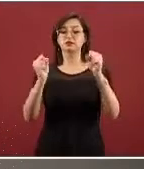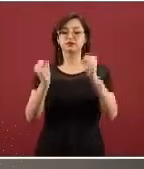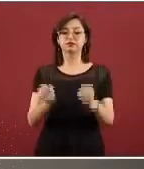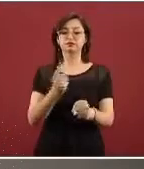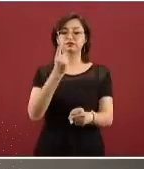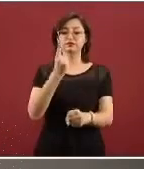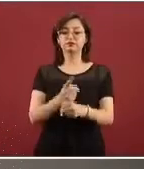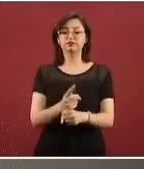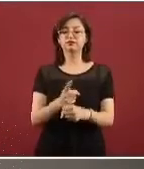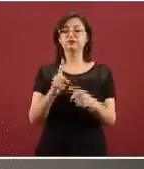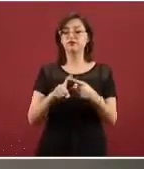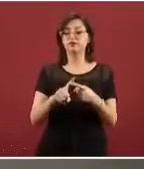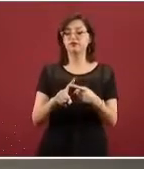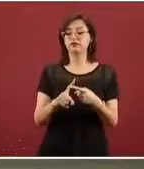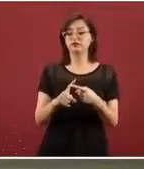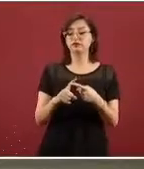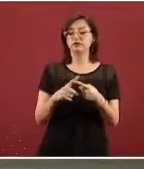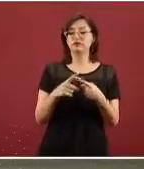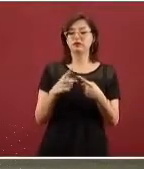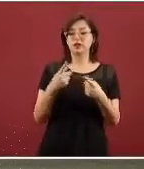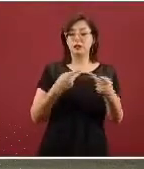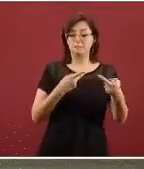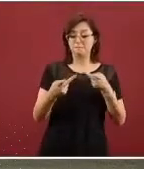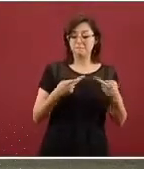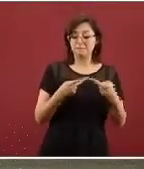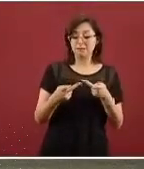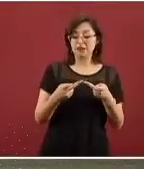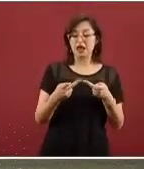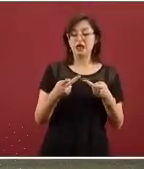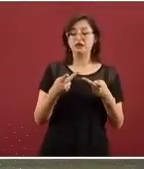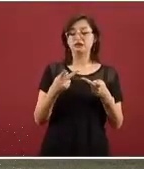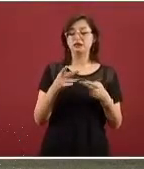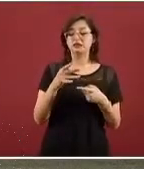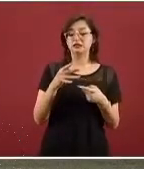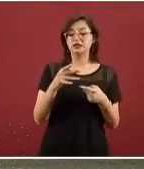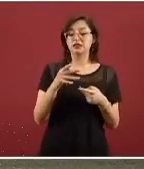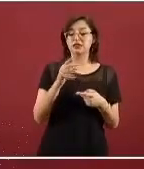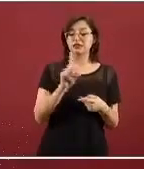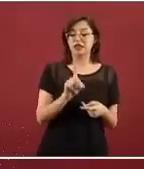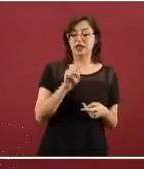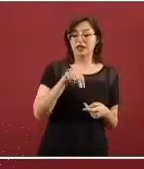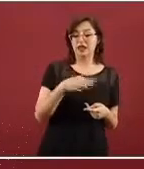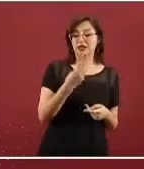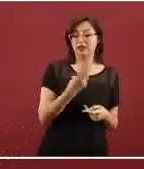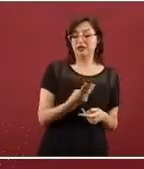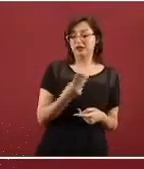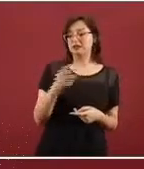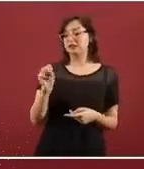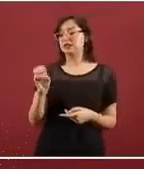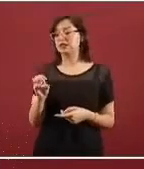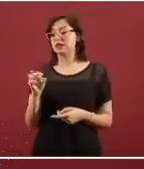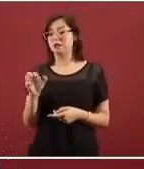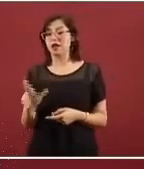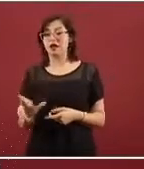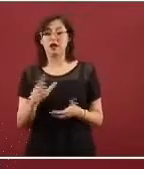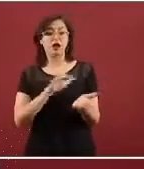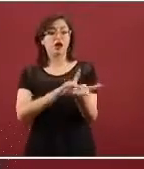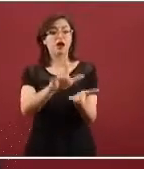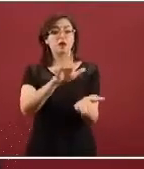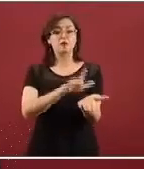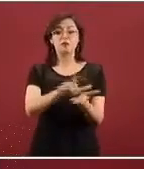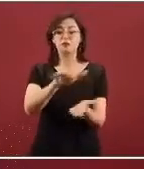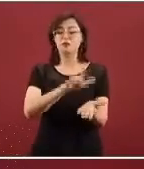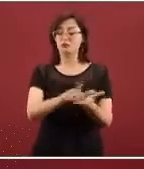el Plan Marina y el Plan DN3 son planes de apoyo a la población civil por parte de las Fuerzas Armadas, no es